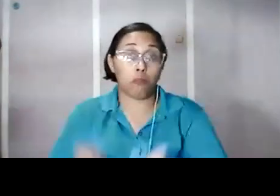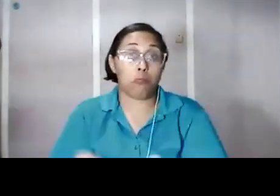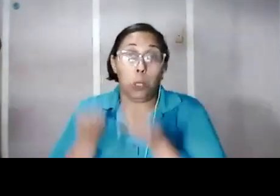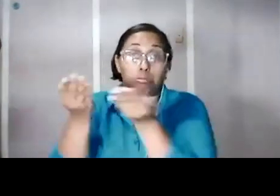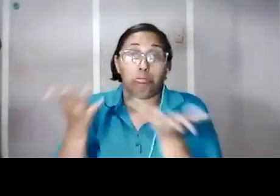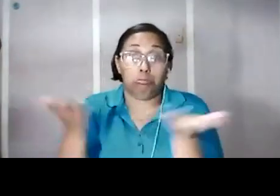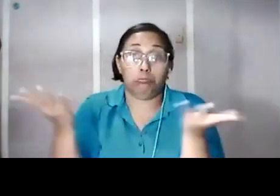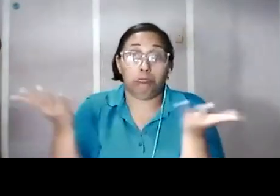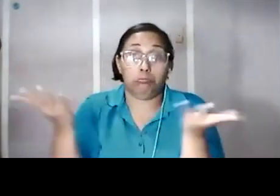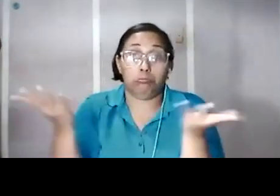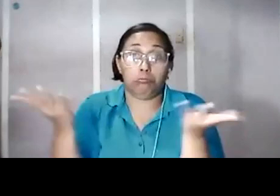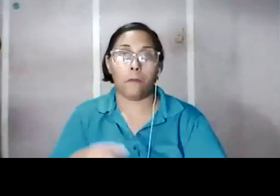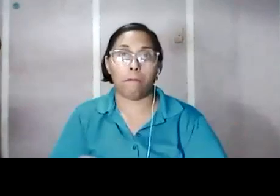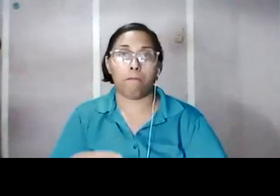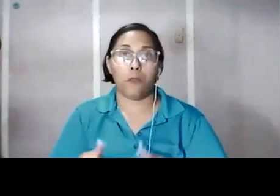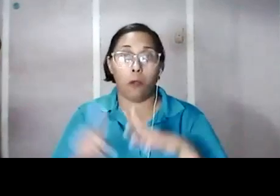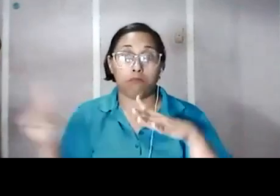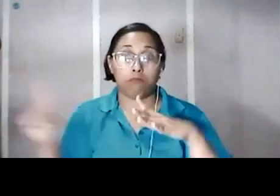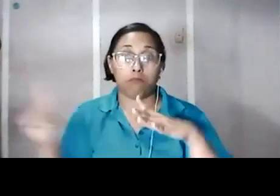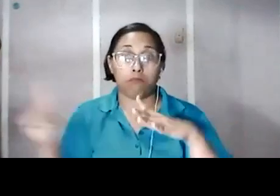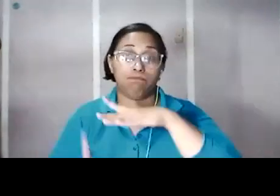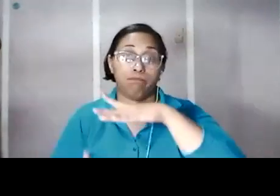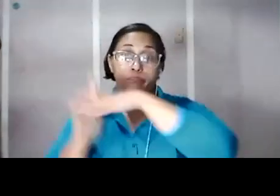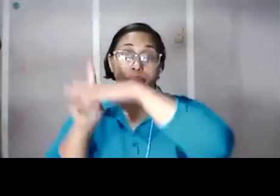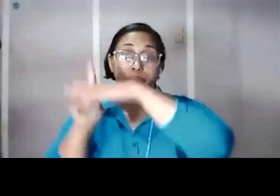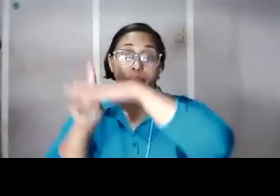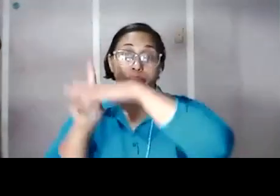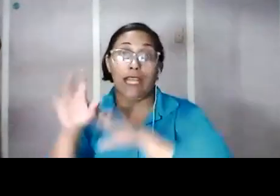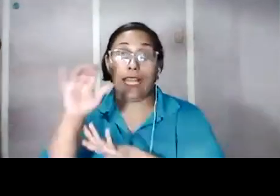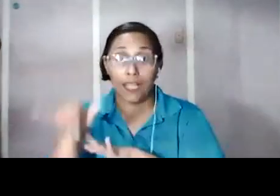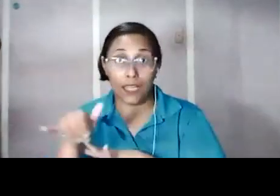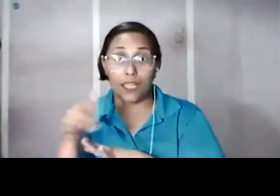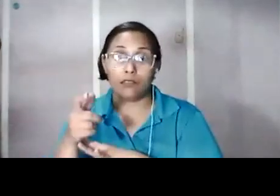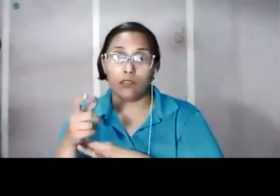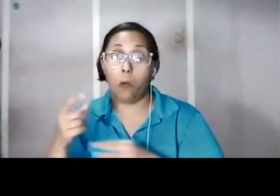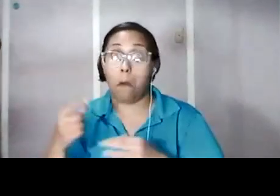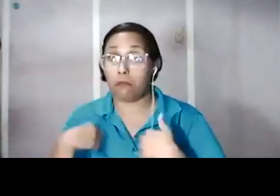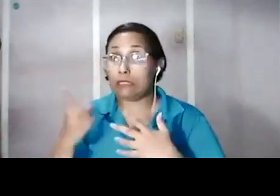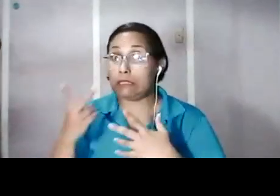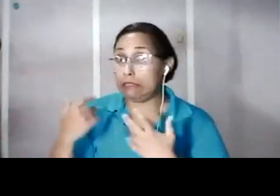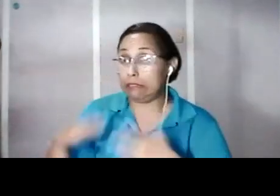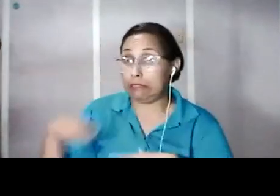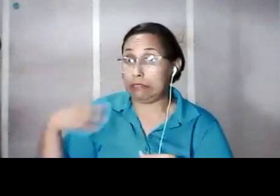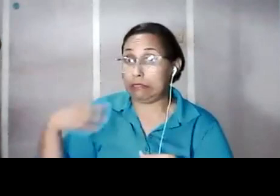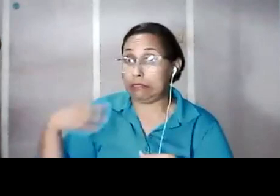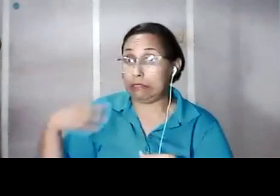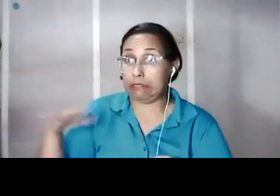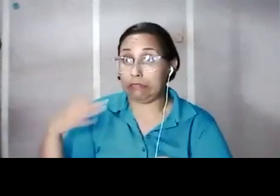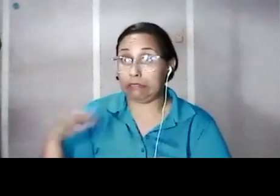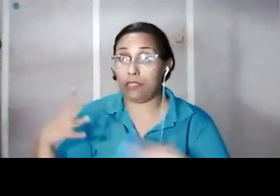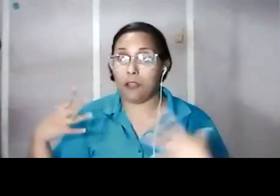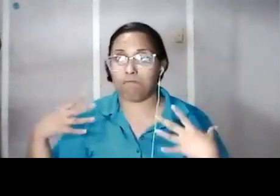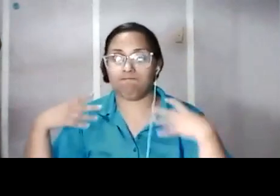aparecen. Y eso precisamente me daría a mí, una